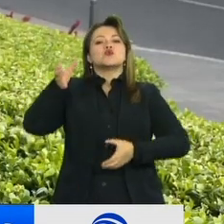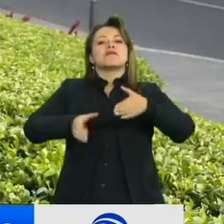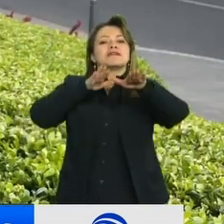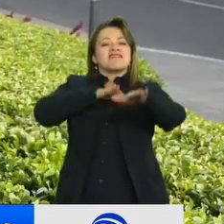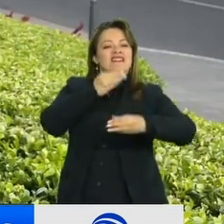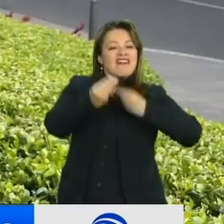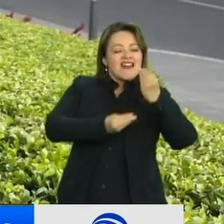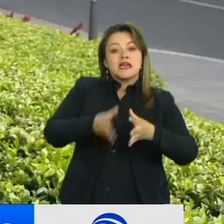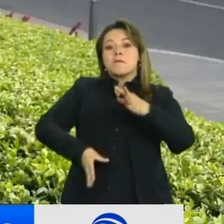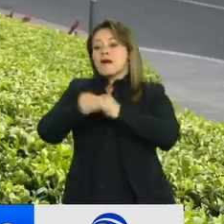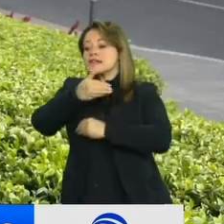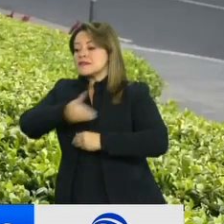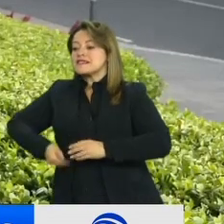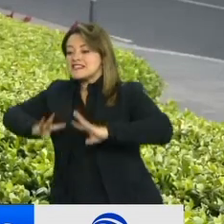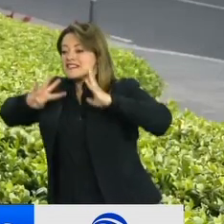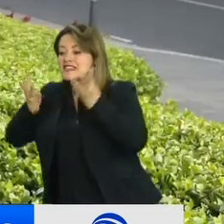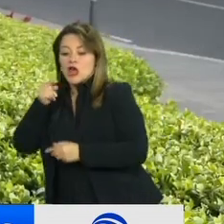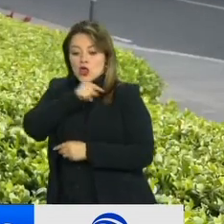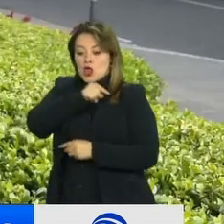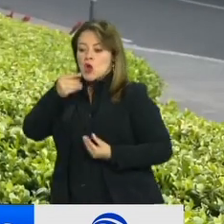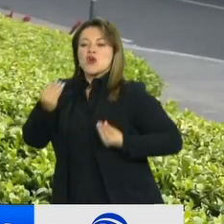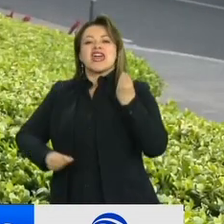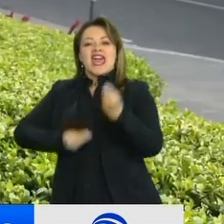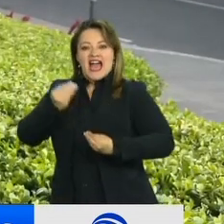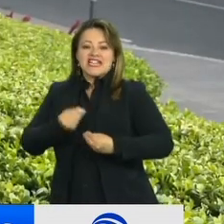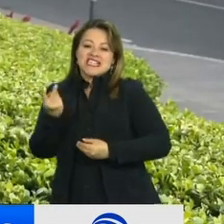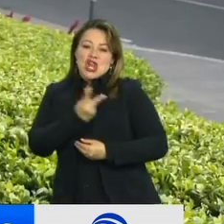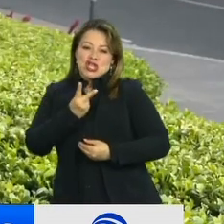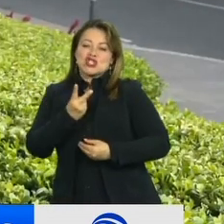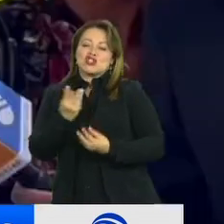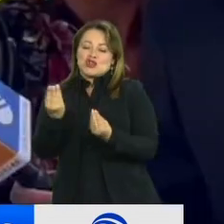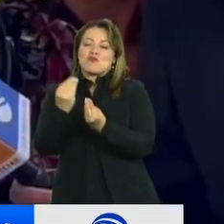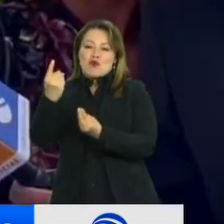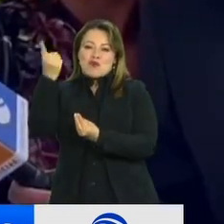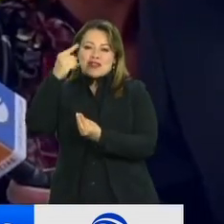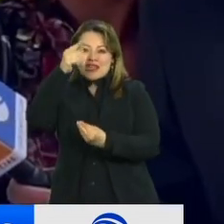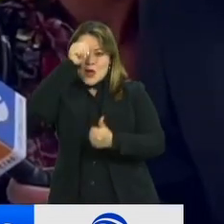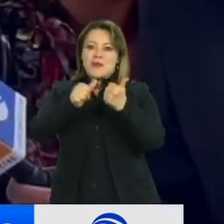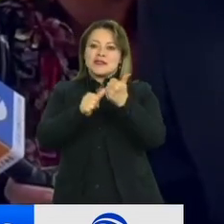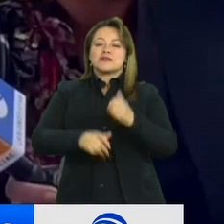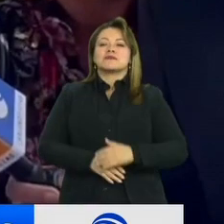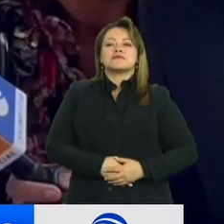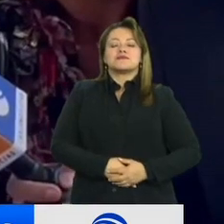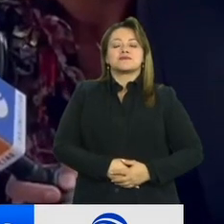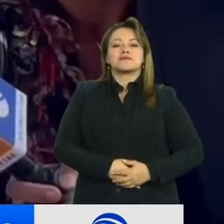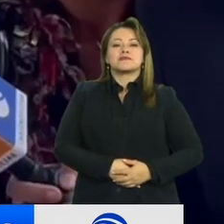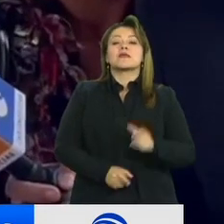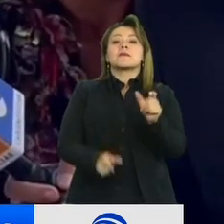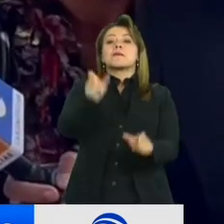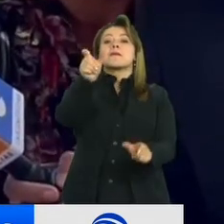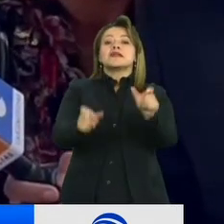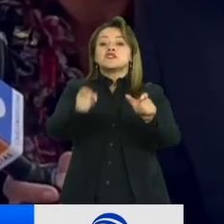esa presidencia del Senado de la República estando de parte del Pacto Histórico. 11 millones y medio de colombianos